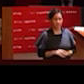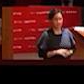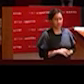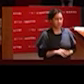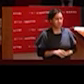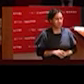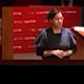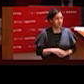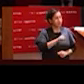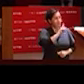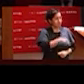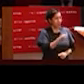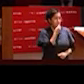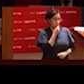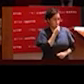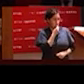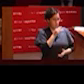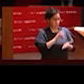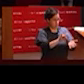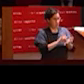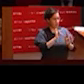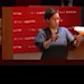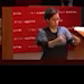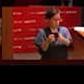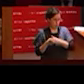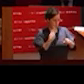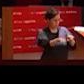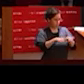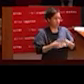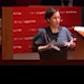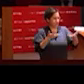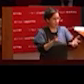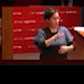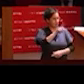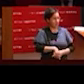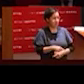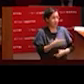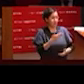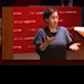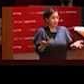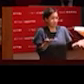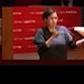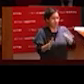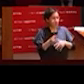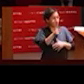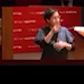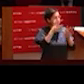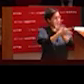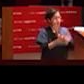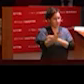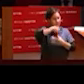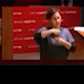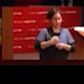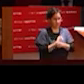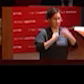también damos servicio de comedores a colectividades y bueno Esto es nuestra nuestros siete centros especiales de